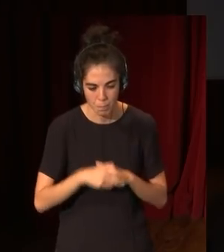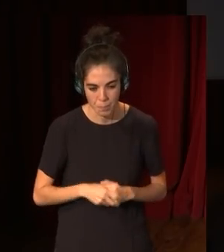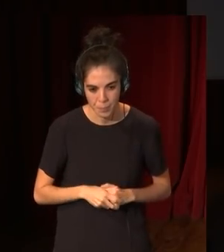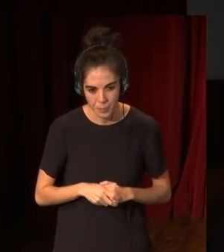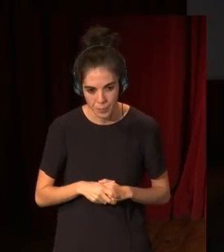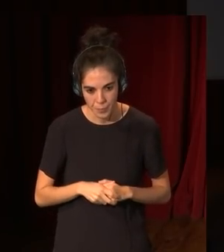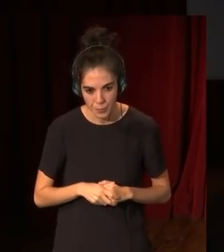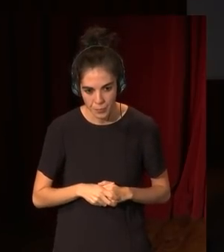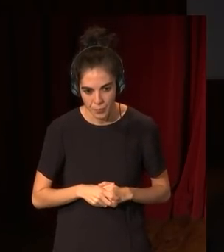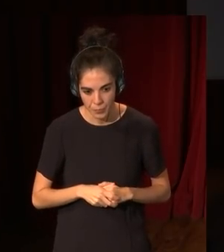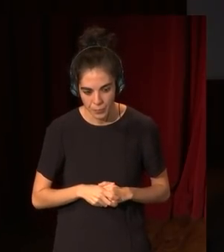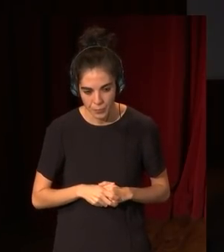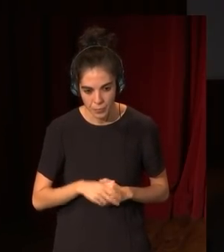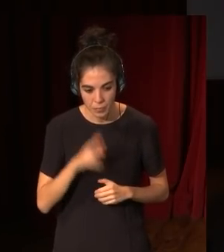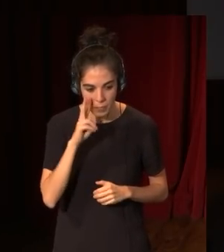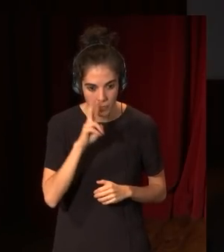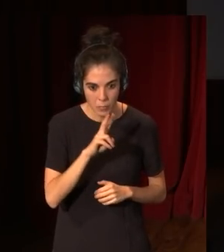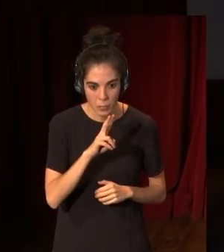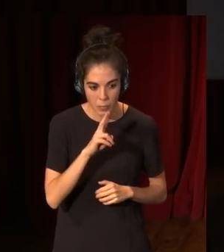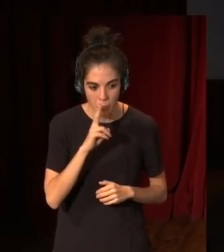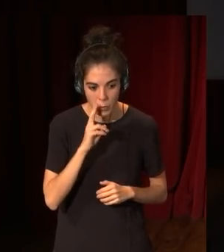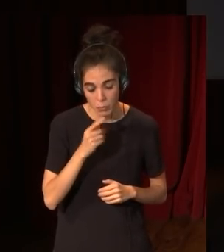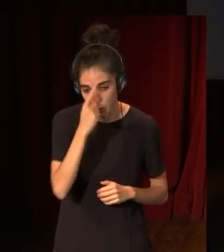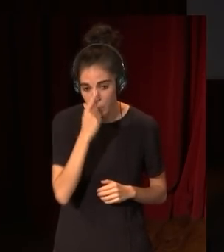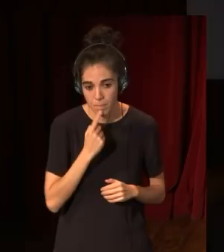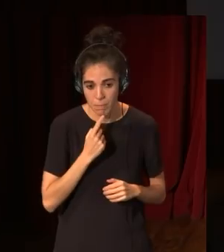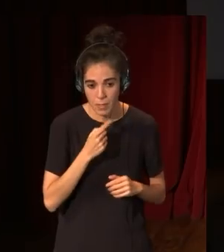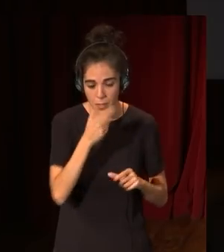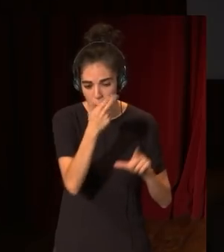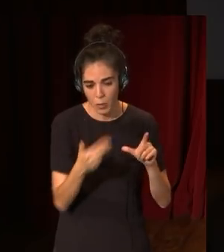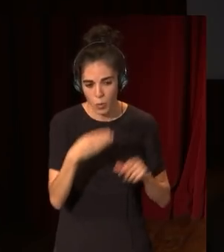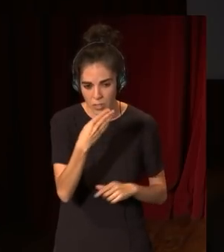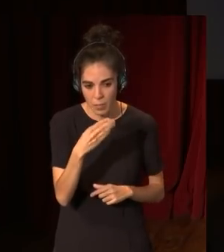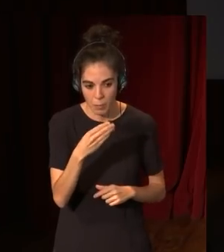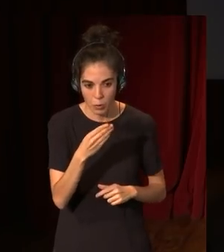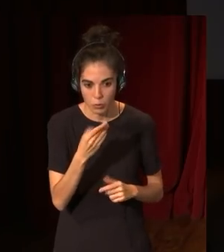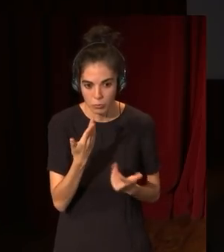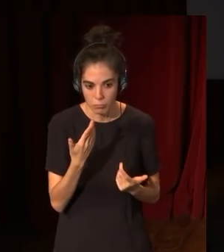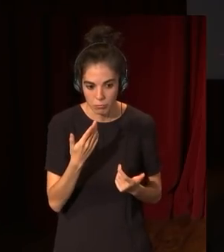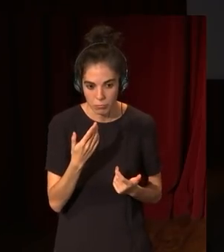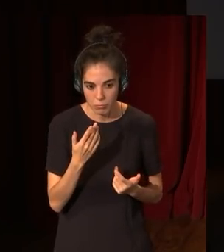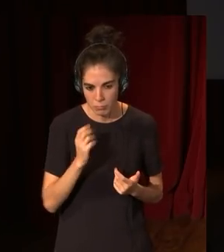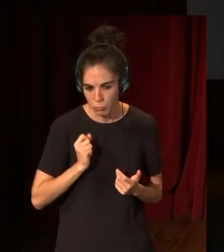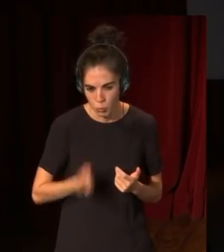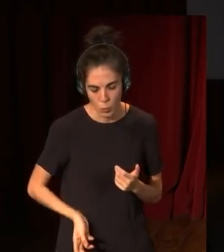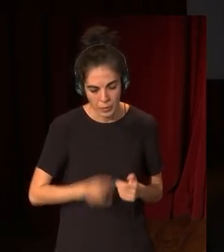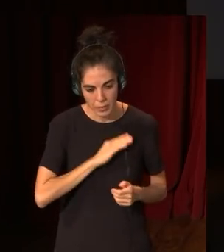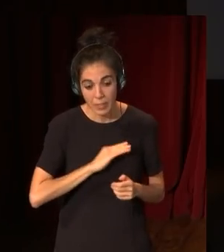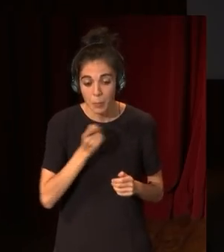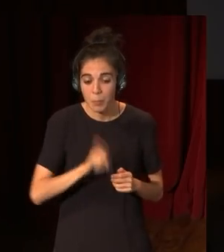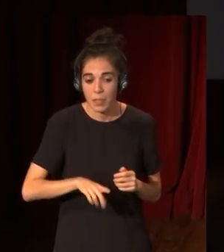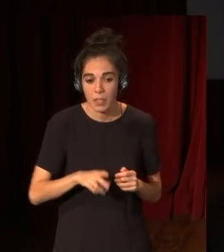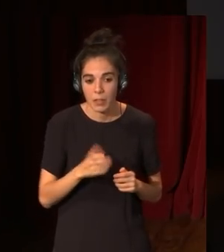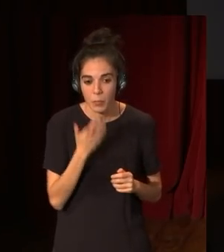capacidad de enriquecimiento de las de las composiciones de bermejo o también los propios pavimentos de